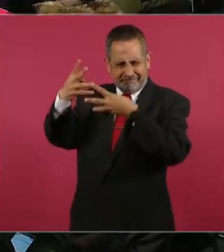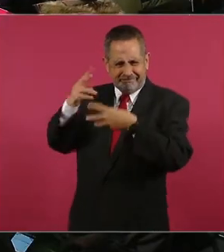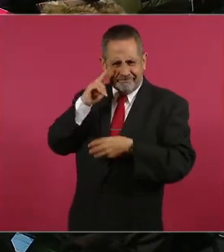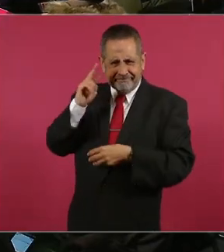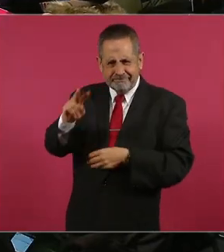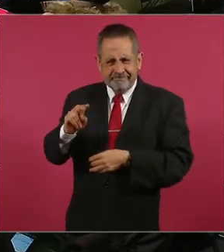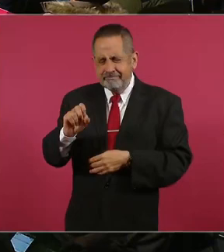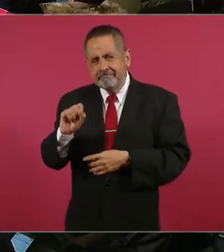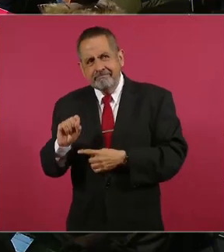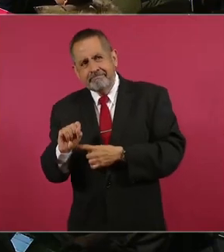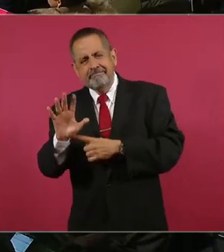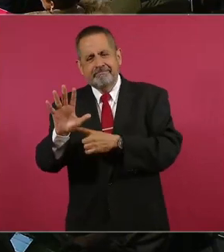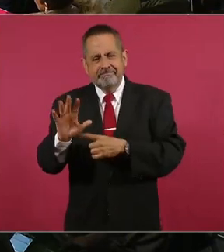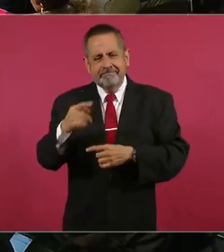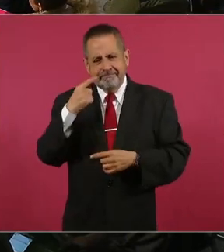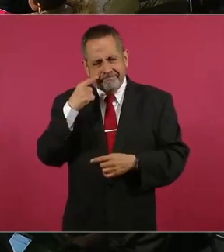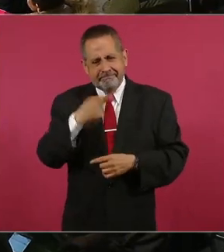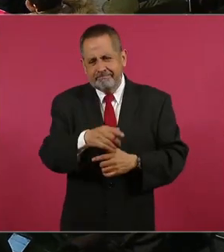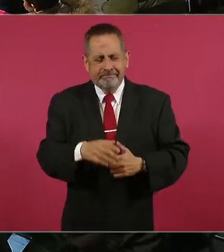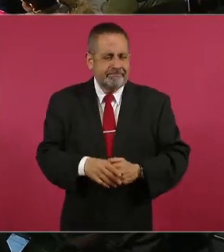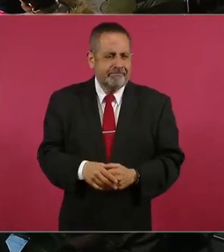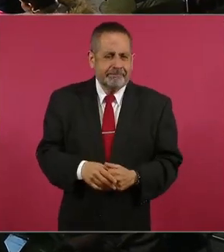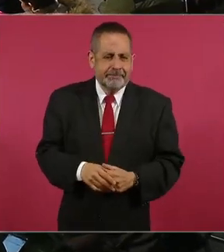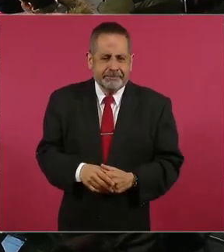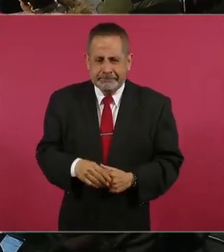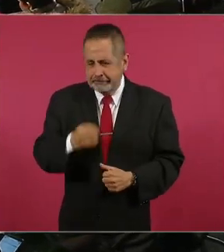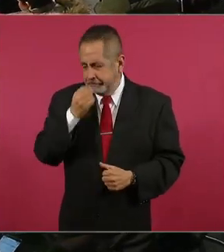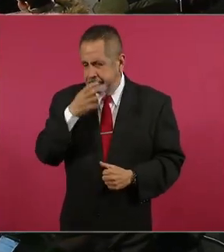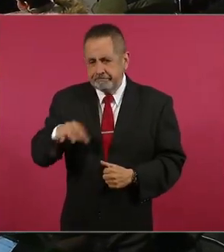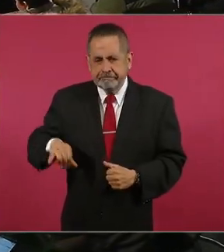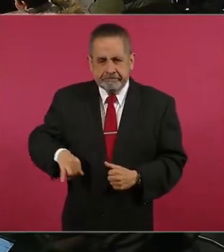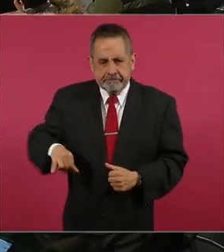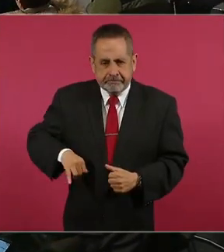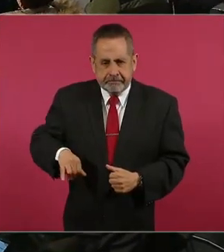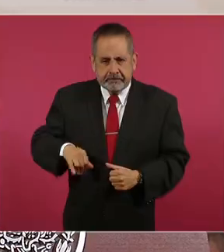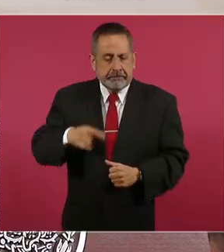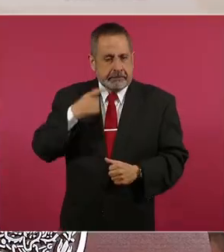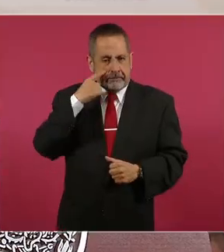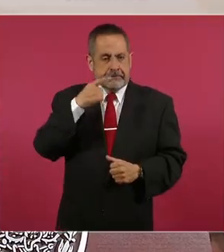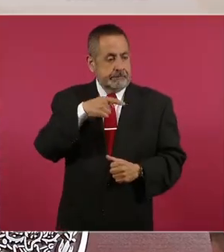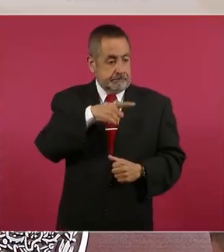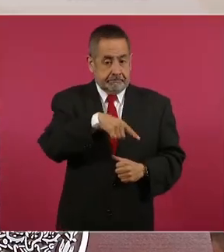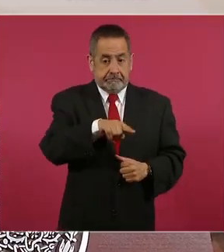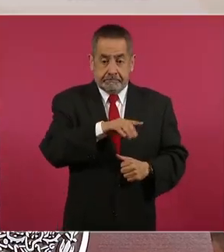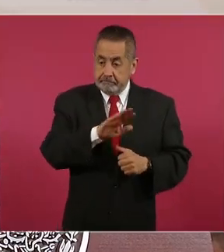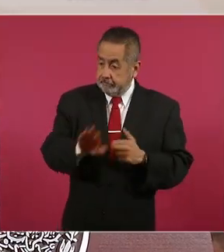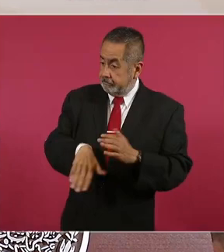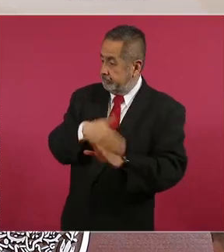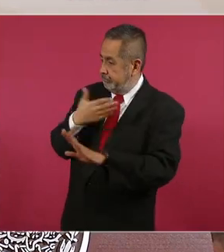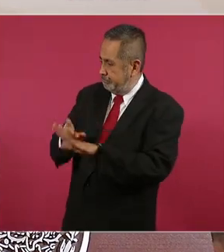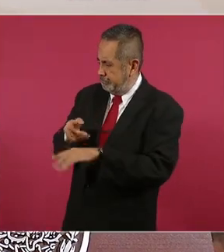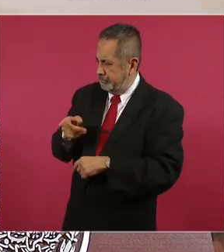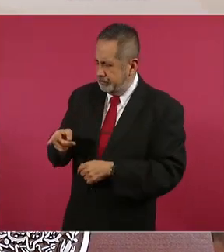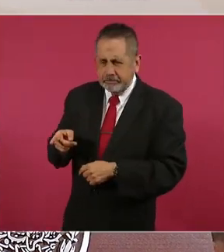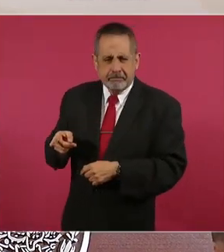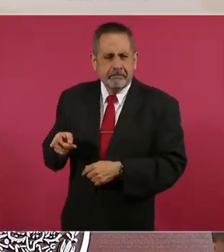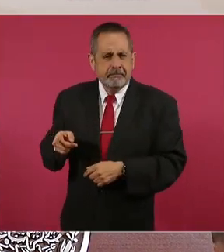nada así para que? Que es muy interesante, en contra